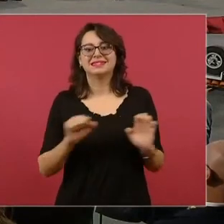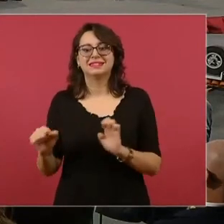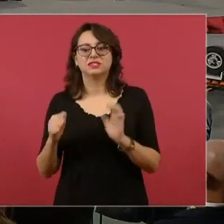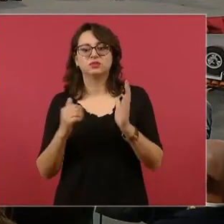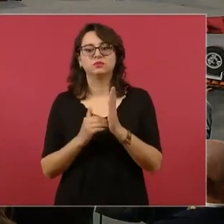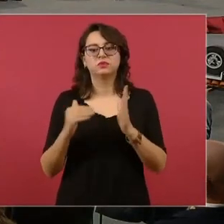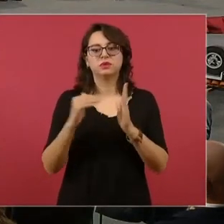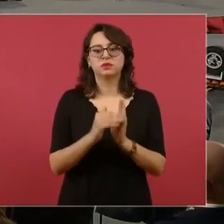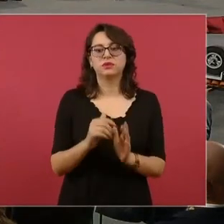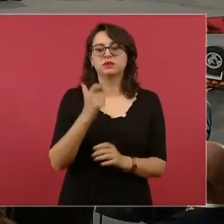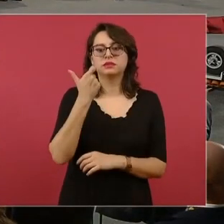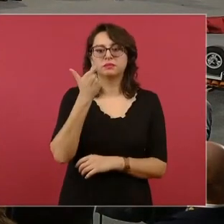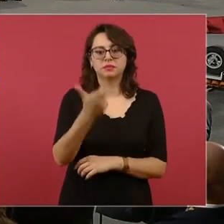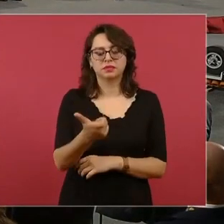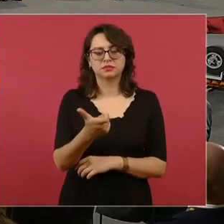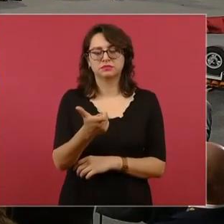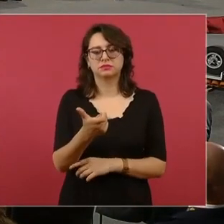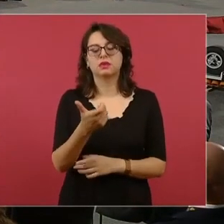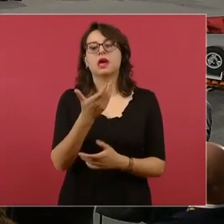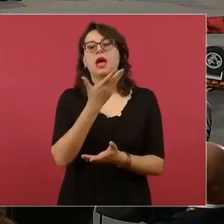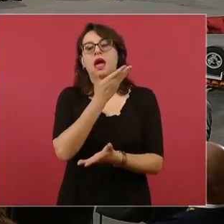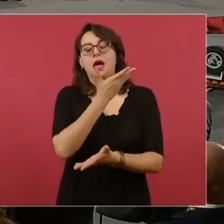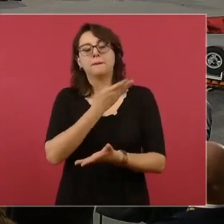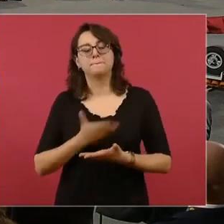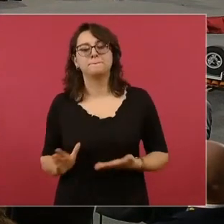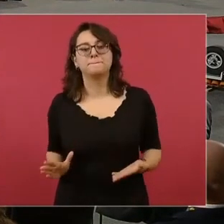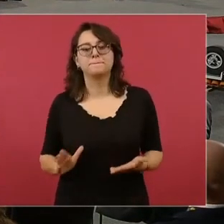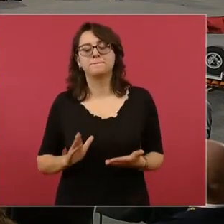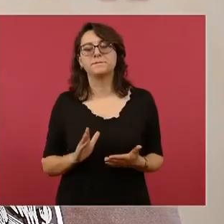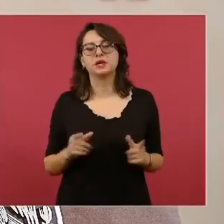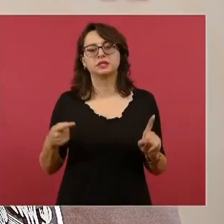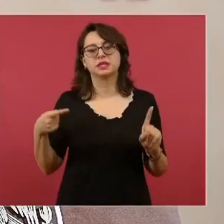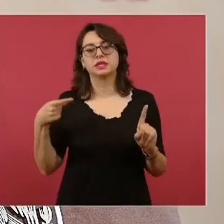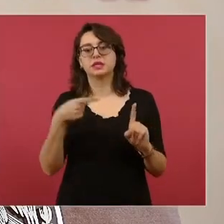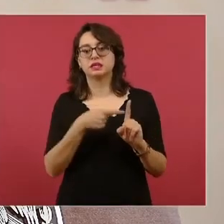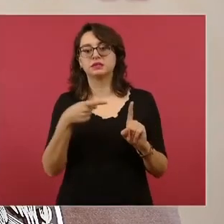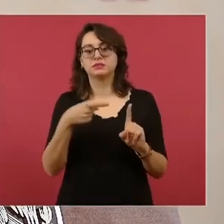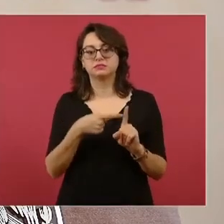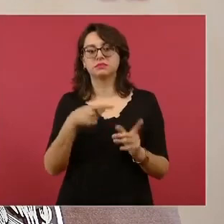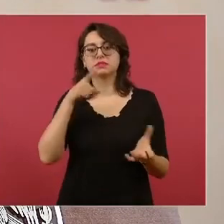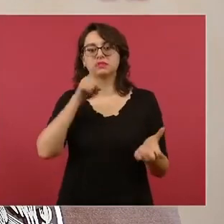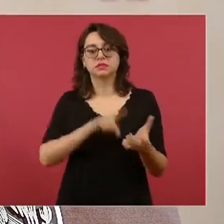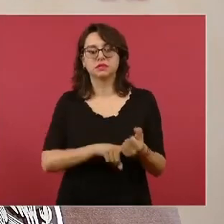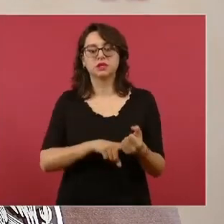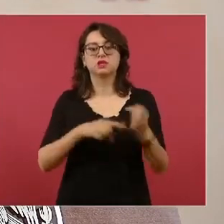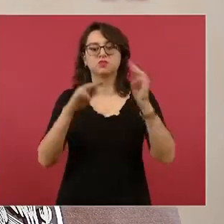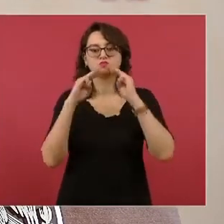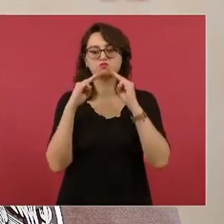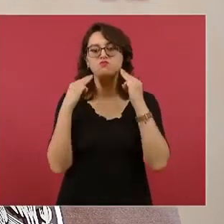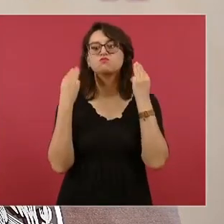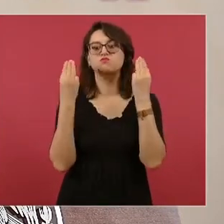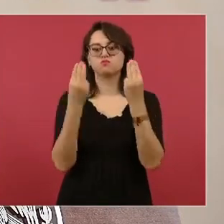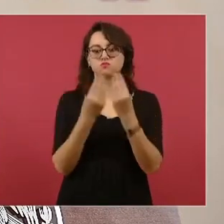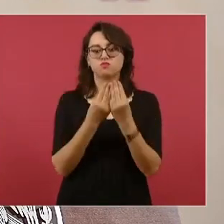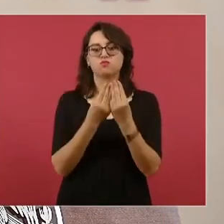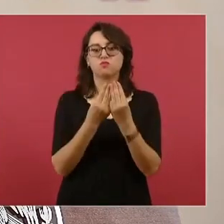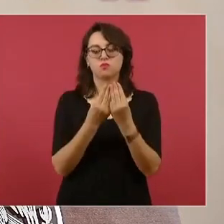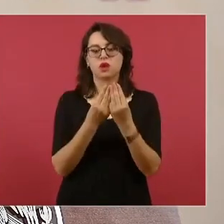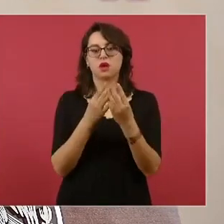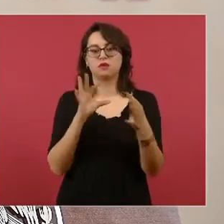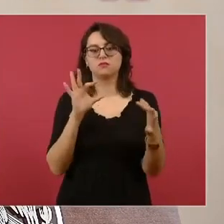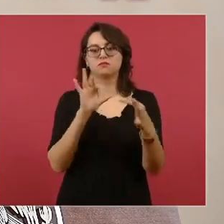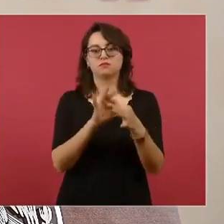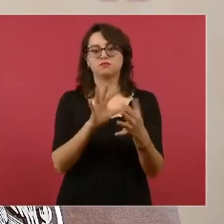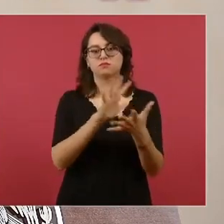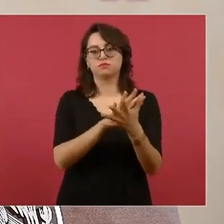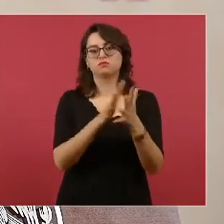además de que ha sido señalado de formar parte de la organización criminal vinculada